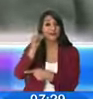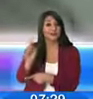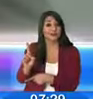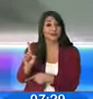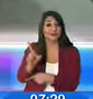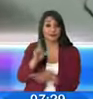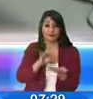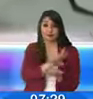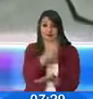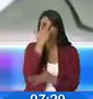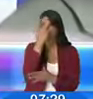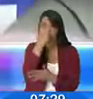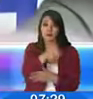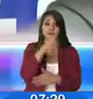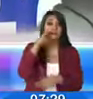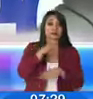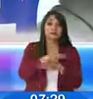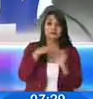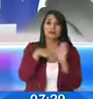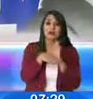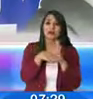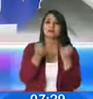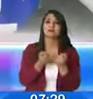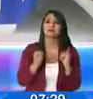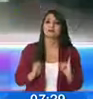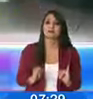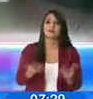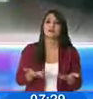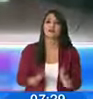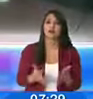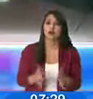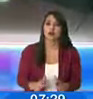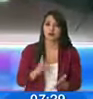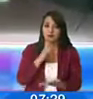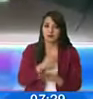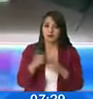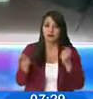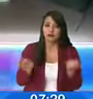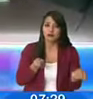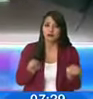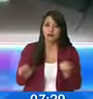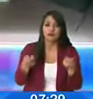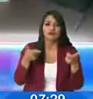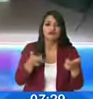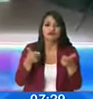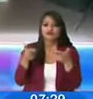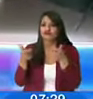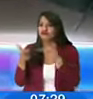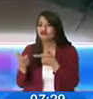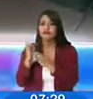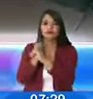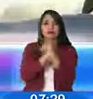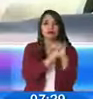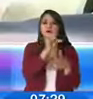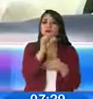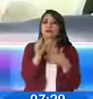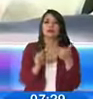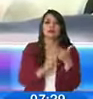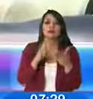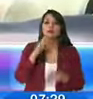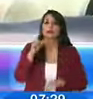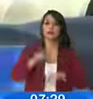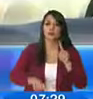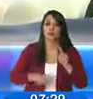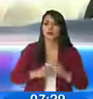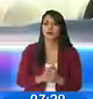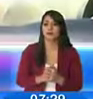sería que al no contar la superintendencia de bancos con independencia, no pudo ejercer un verdadero control para vigilar a las instituciones financieras. Exactamente, los